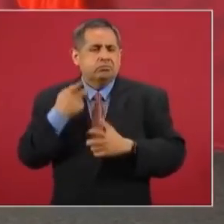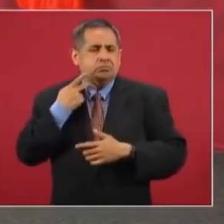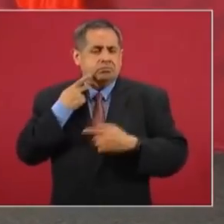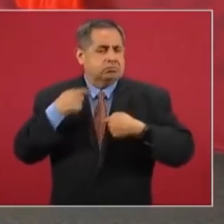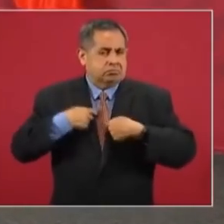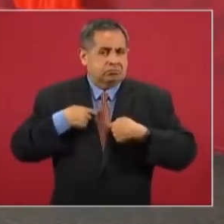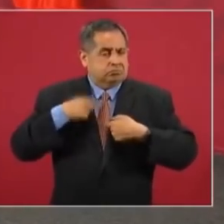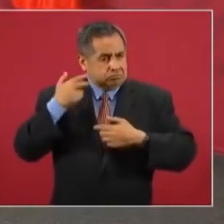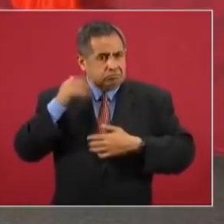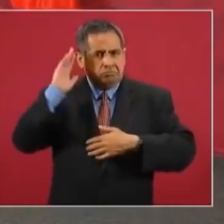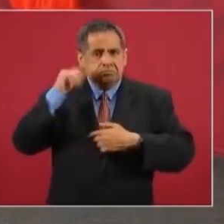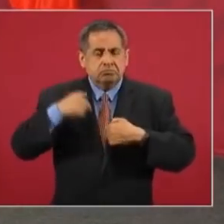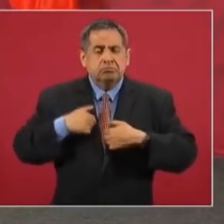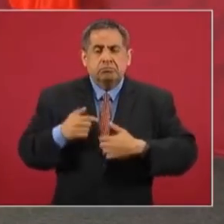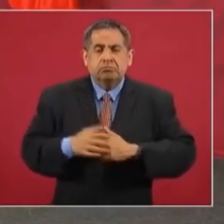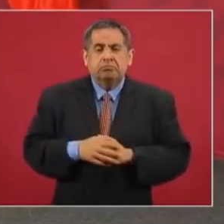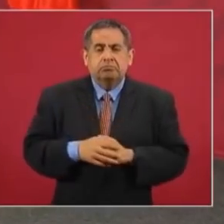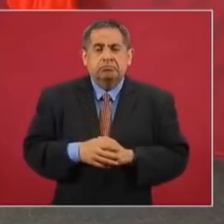y